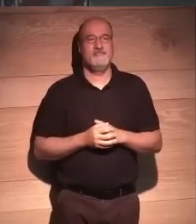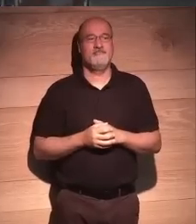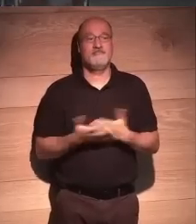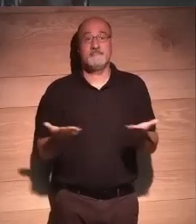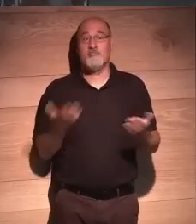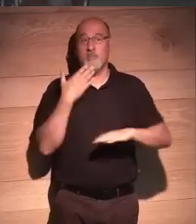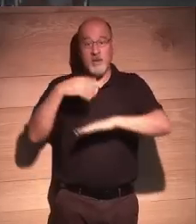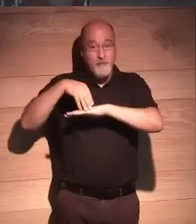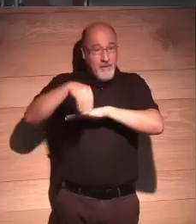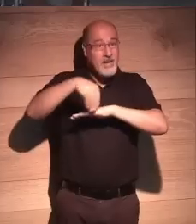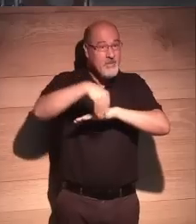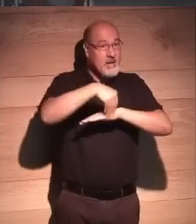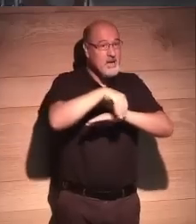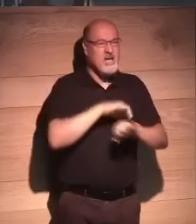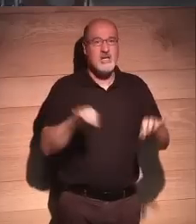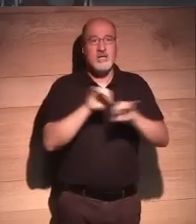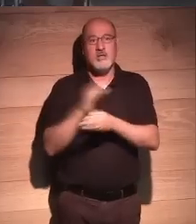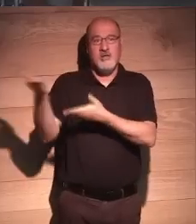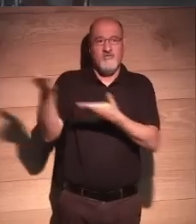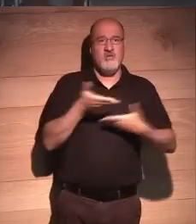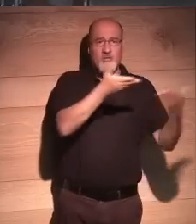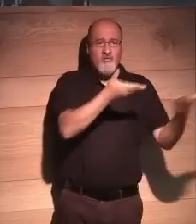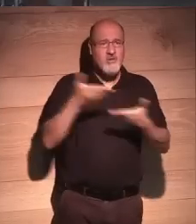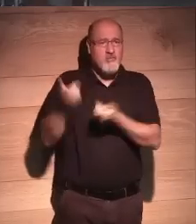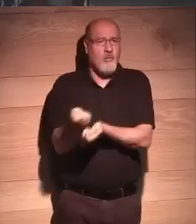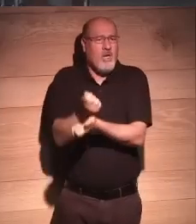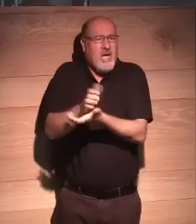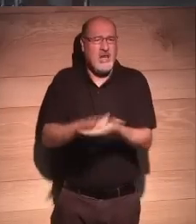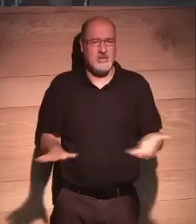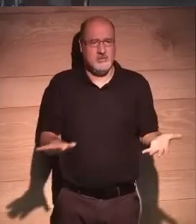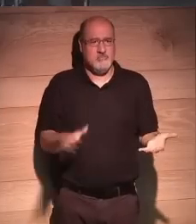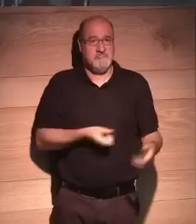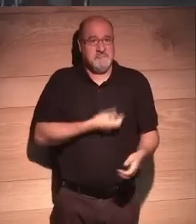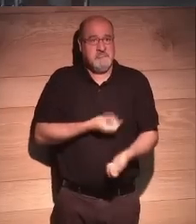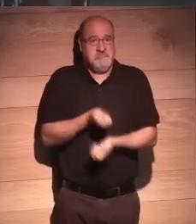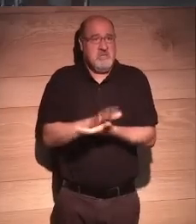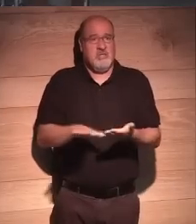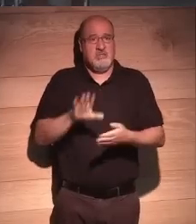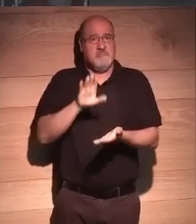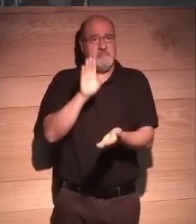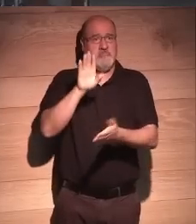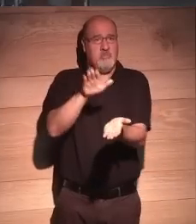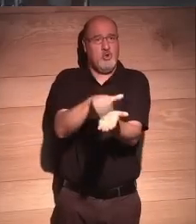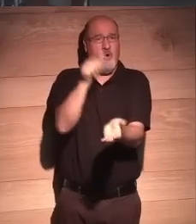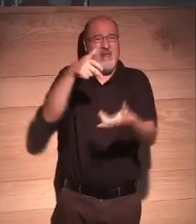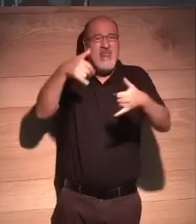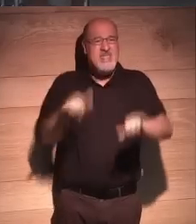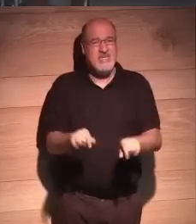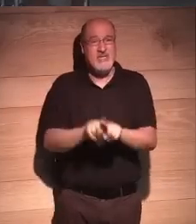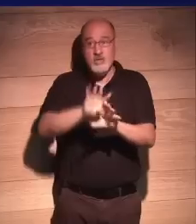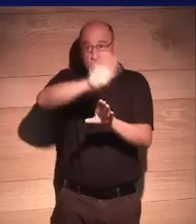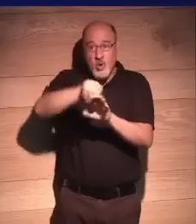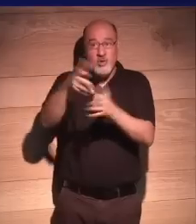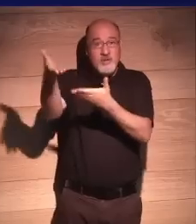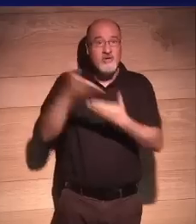se pagaba a nadie. Ahí venía pues desde Jodie Foster hasta la gente que venía con Íñigo antes, y venían gratis. O sea, no